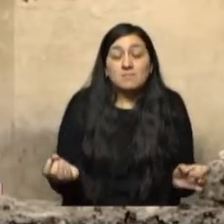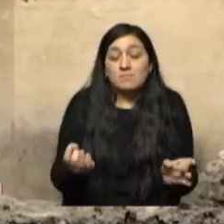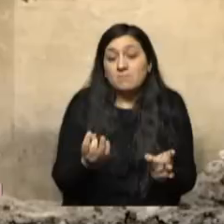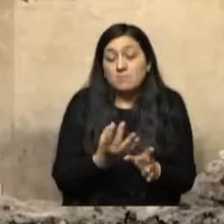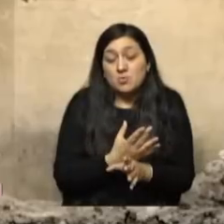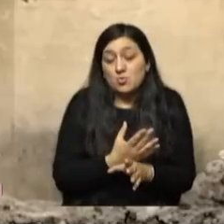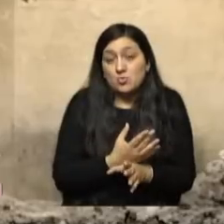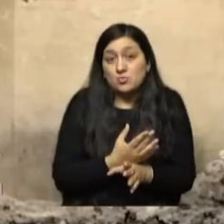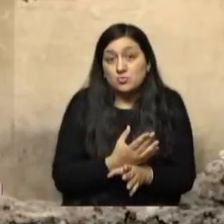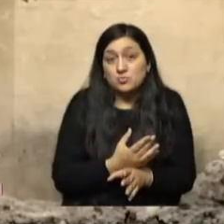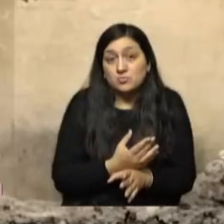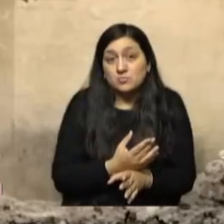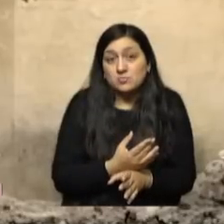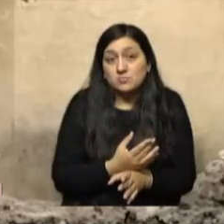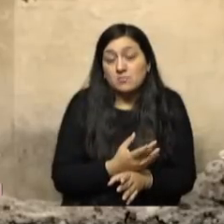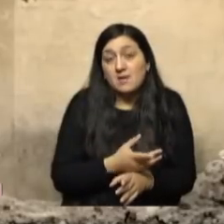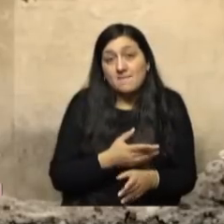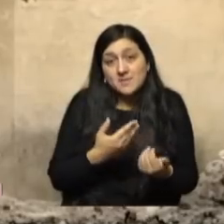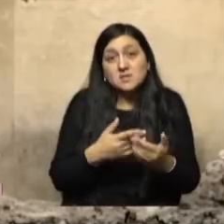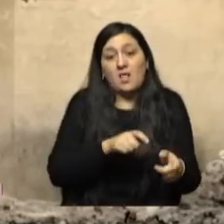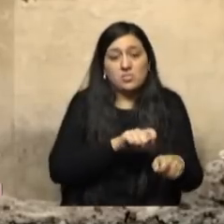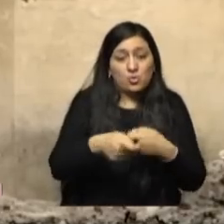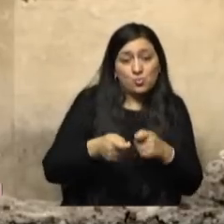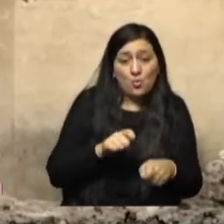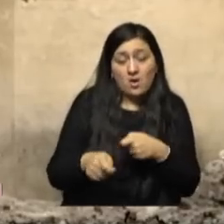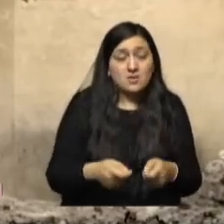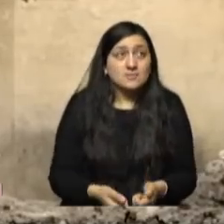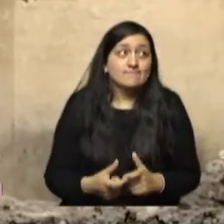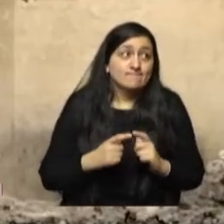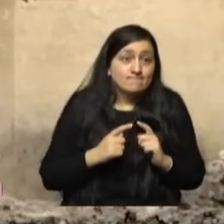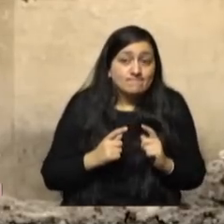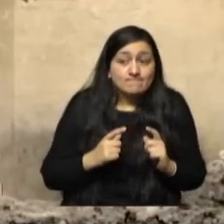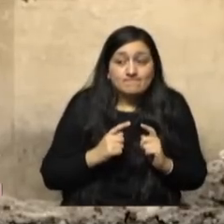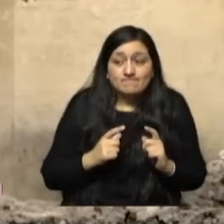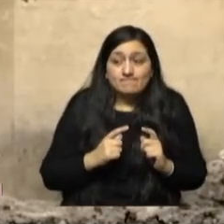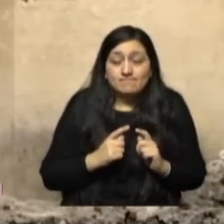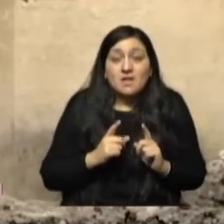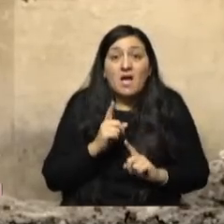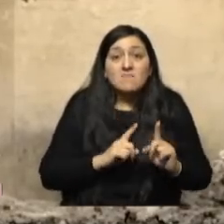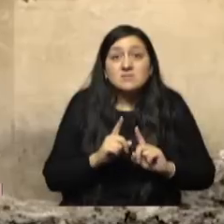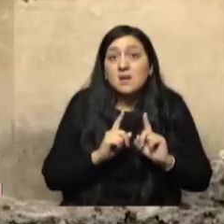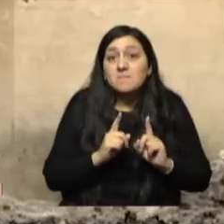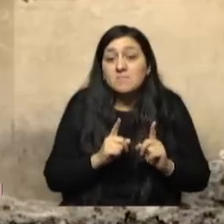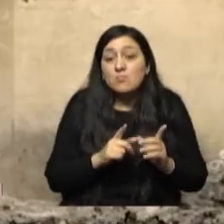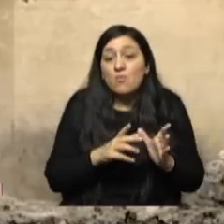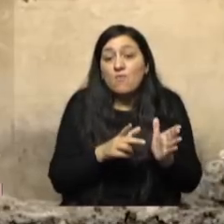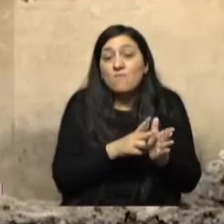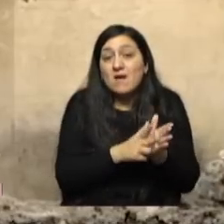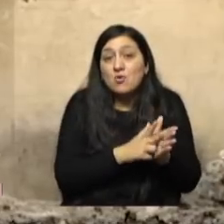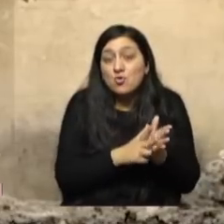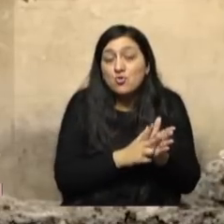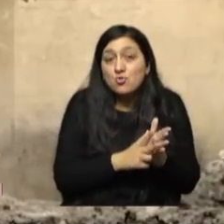para pasar a la tortura. Y a veces era ahí en el mismo vagón, pero por lo general nos trasladaban